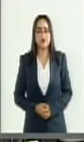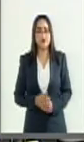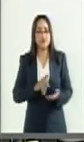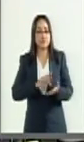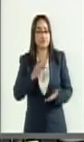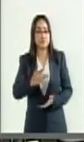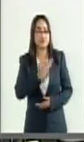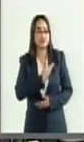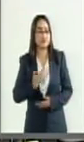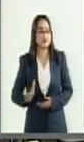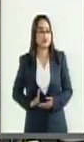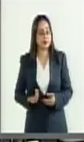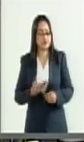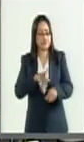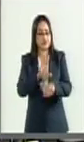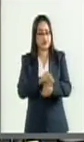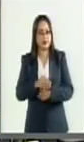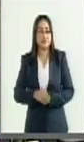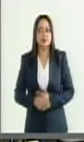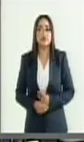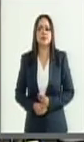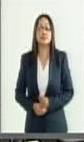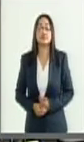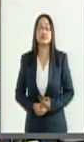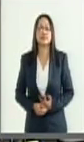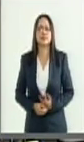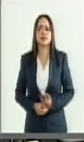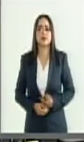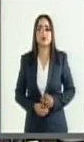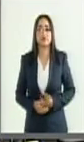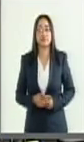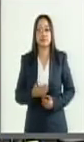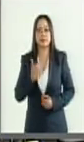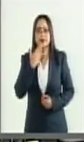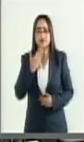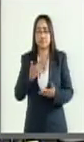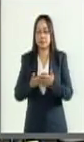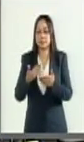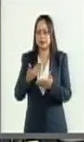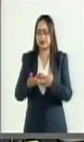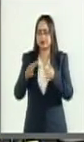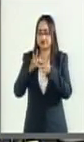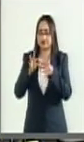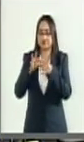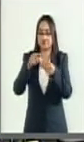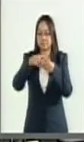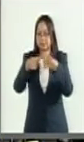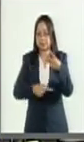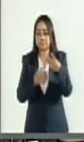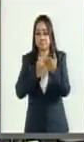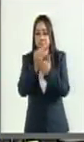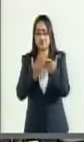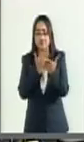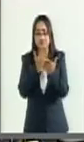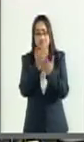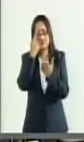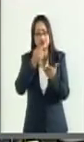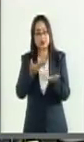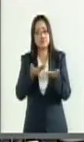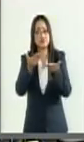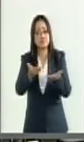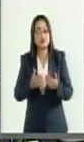Gracias, presidente, con su venia. Bueno, voy a comentar los tres dictámenes que están poniendo a